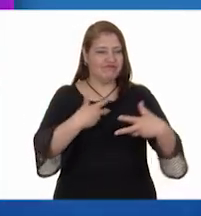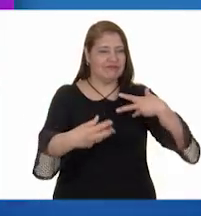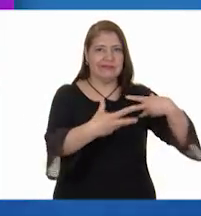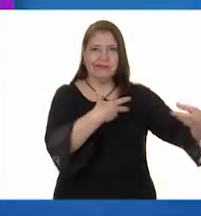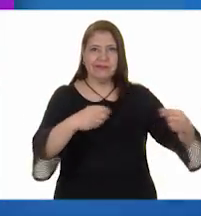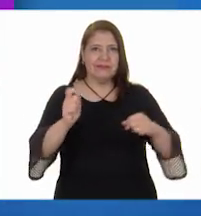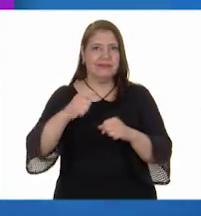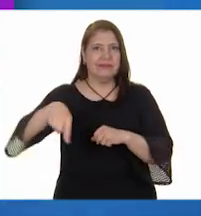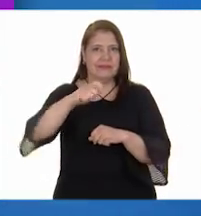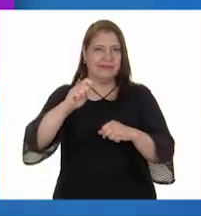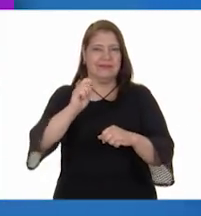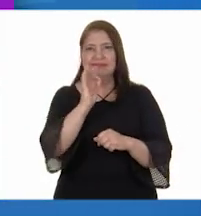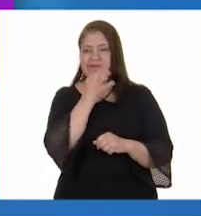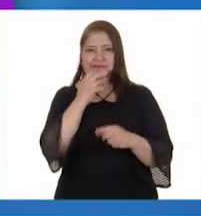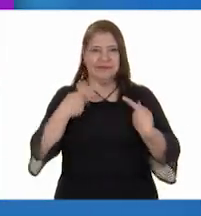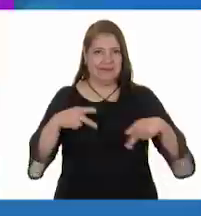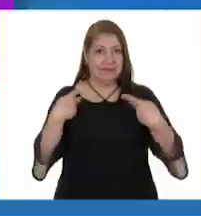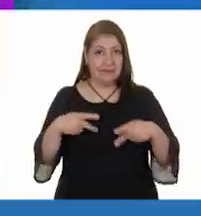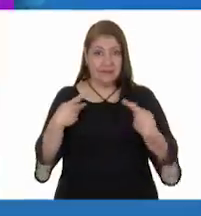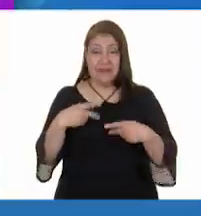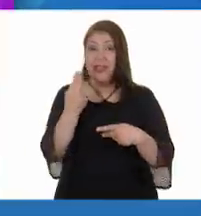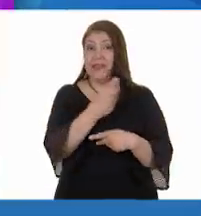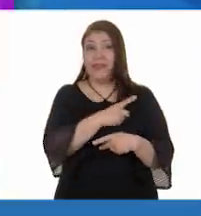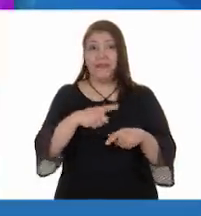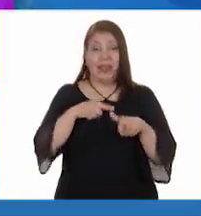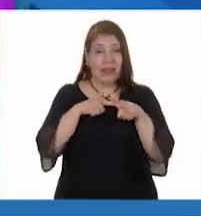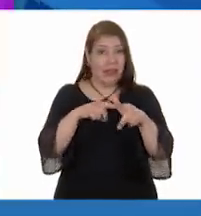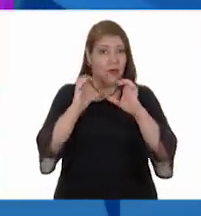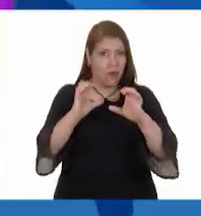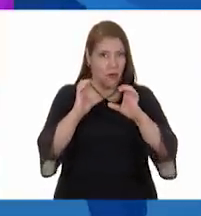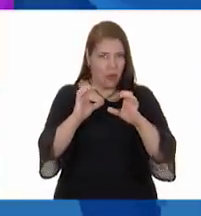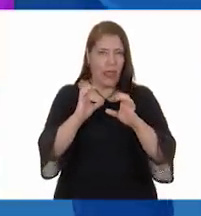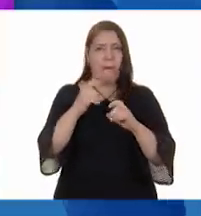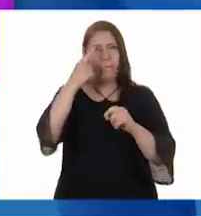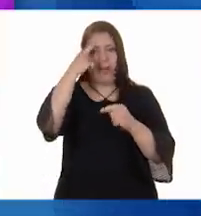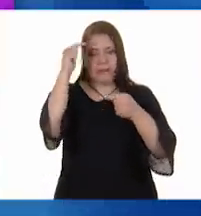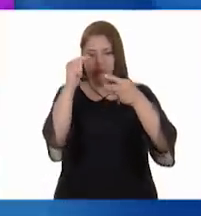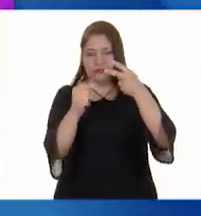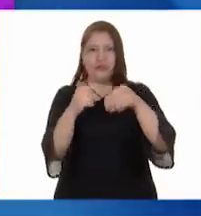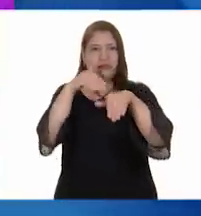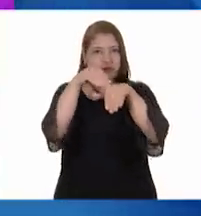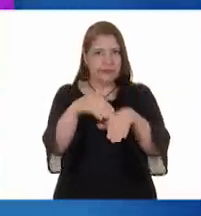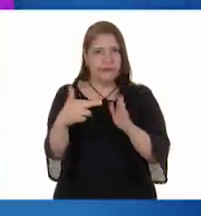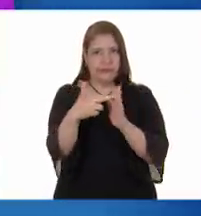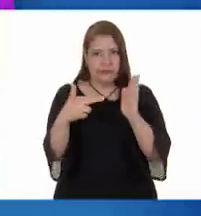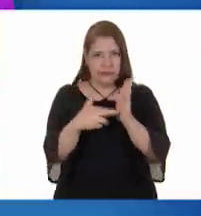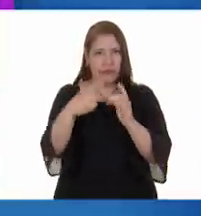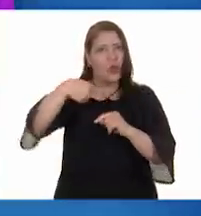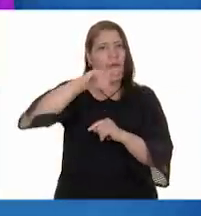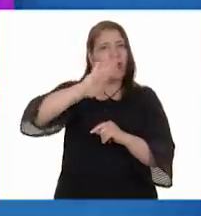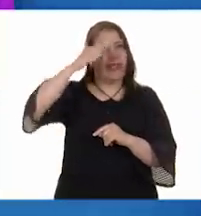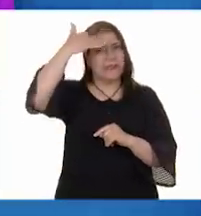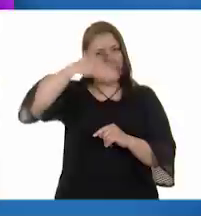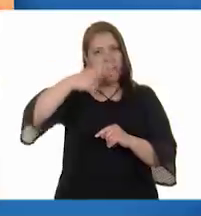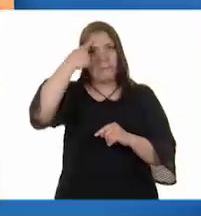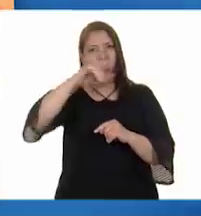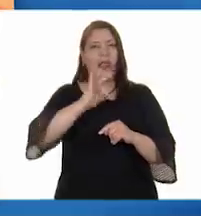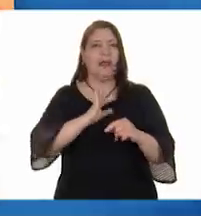las personas. Por eso hay que continuar cuidándonos siguiendo las buenas prácticas que ya todos conocemos para evitar